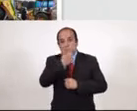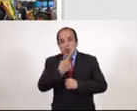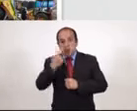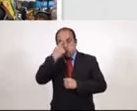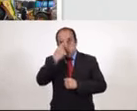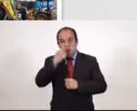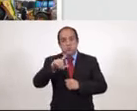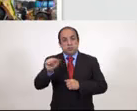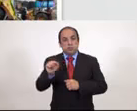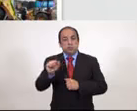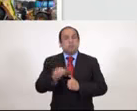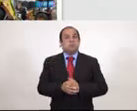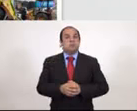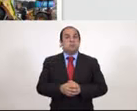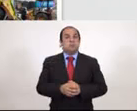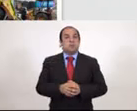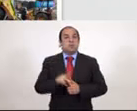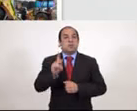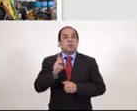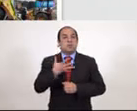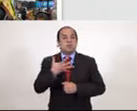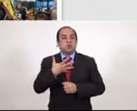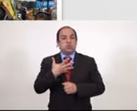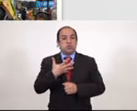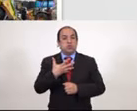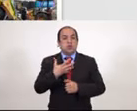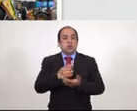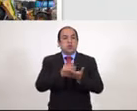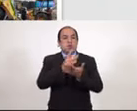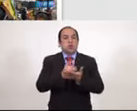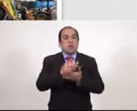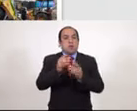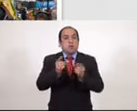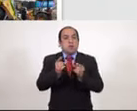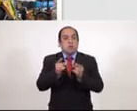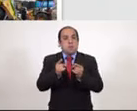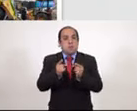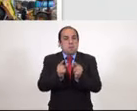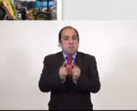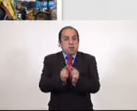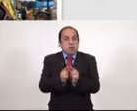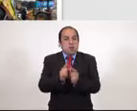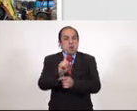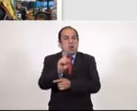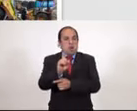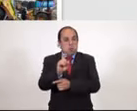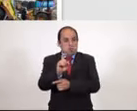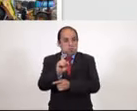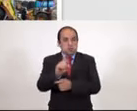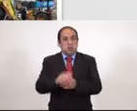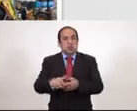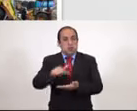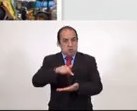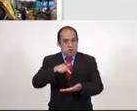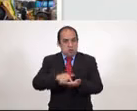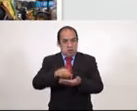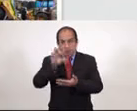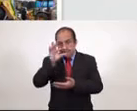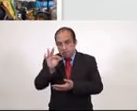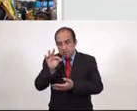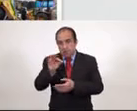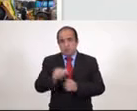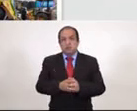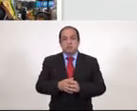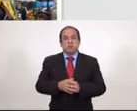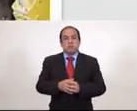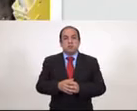una cierta cantidad menor de aportación de agua al sitio de la falla hasta la mañana del